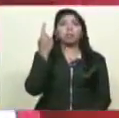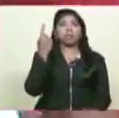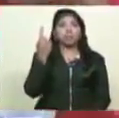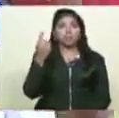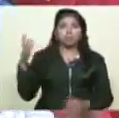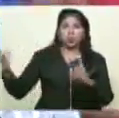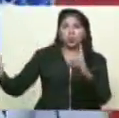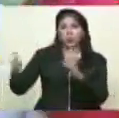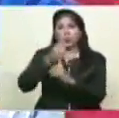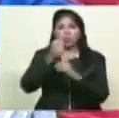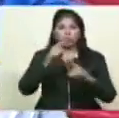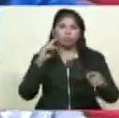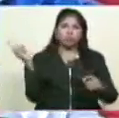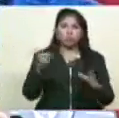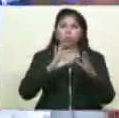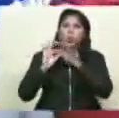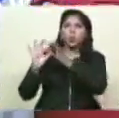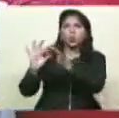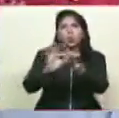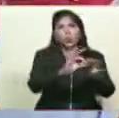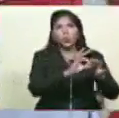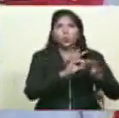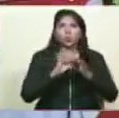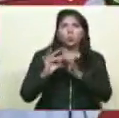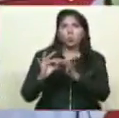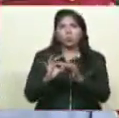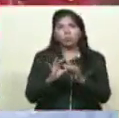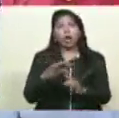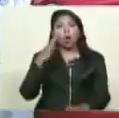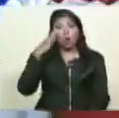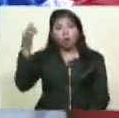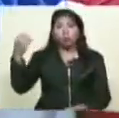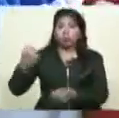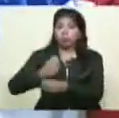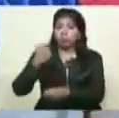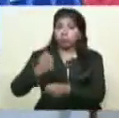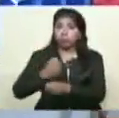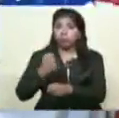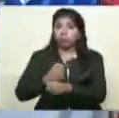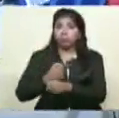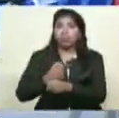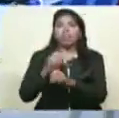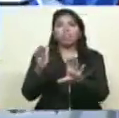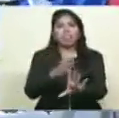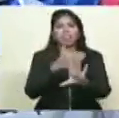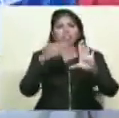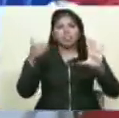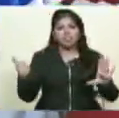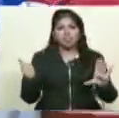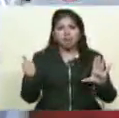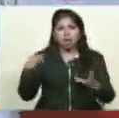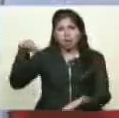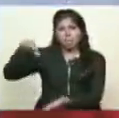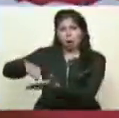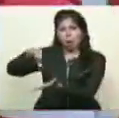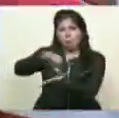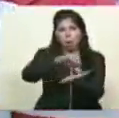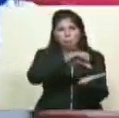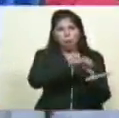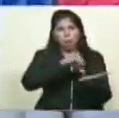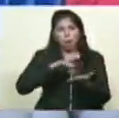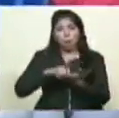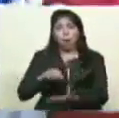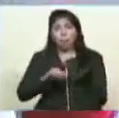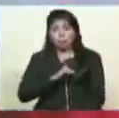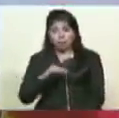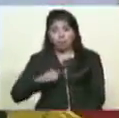logramos unificar, presidente, un logro de la clase obrera, de los consejos productivos de trabajadores, los 16 centrales azucareros que tenemos, público y